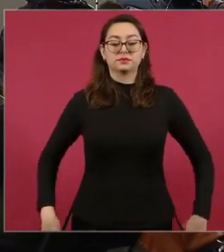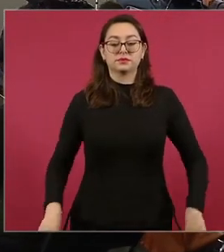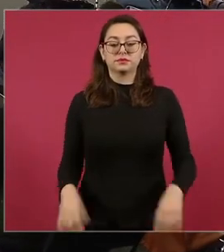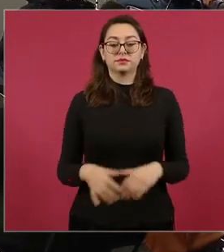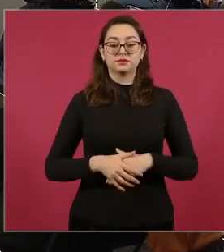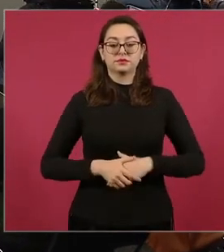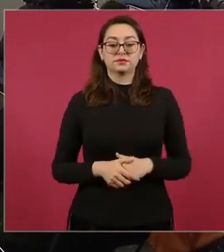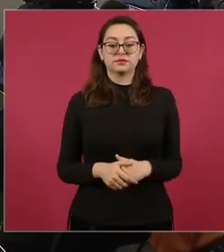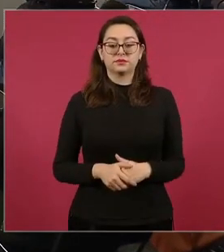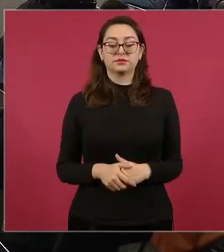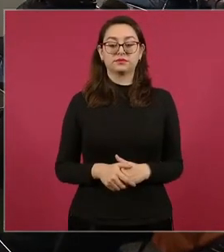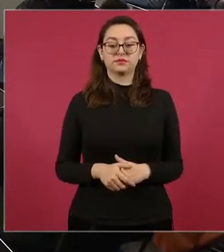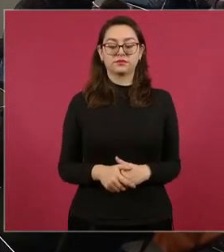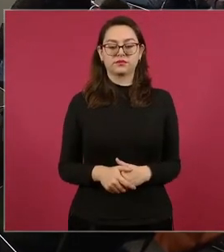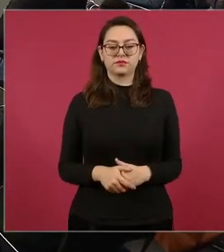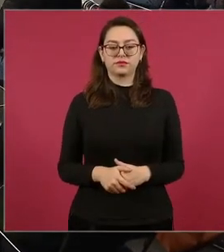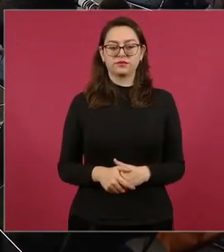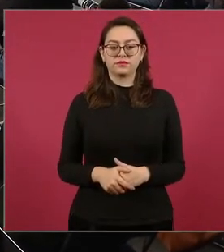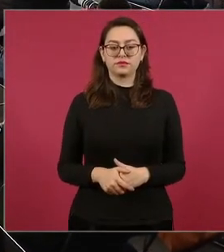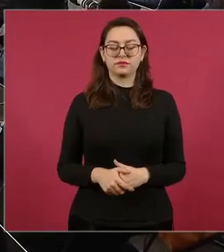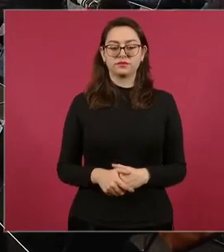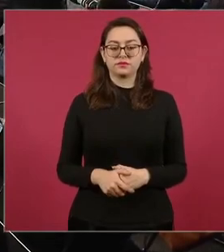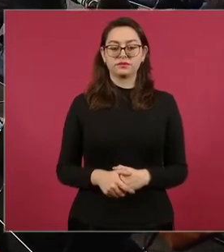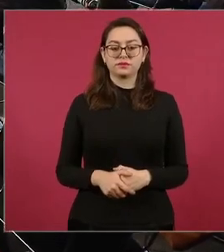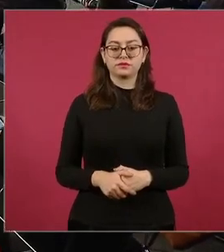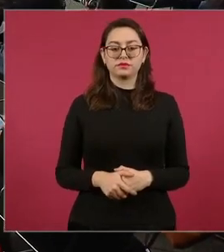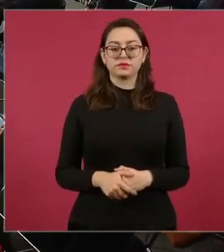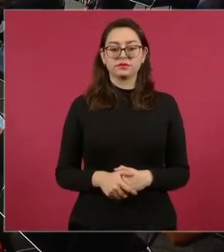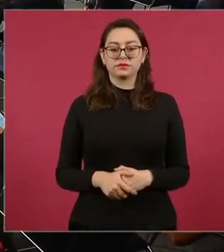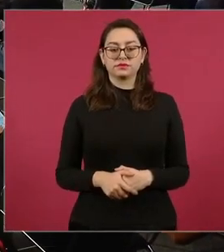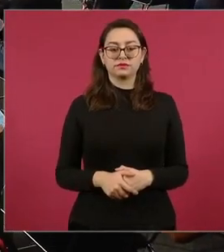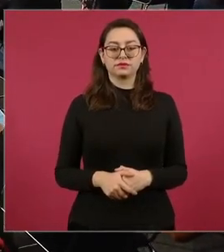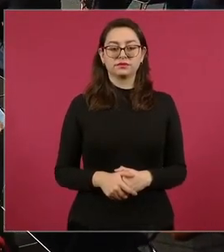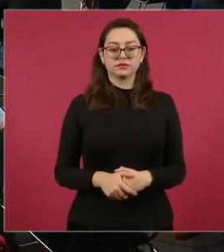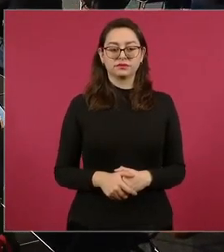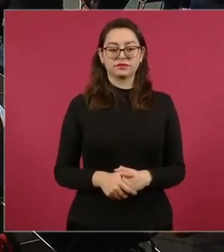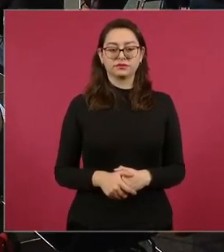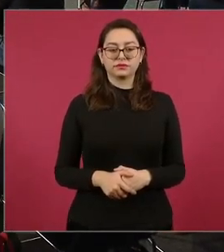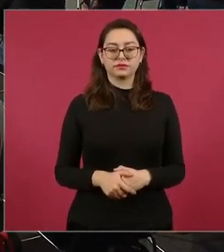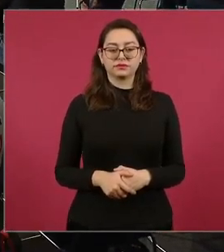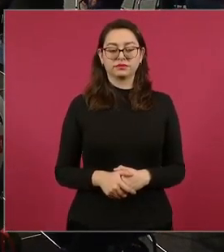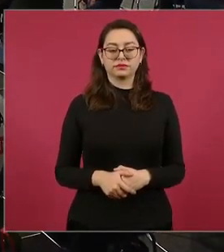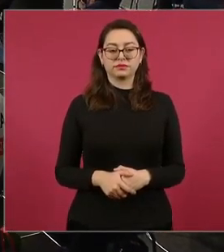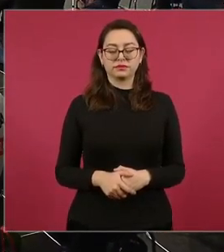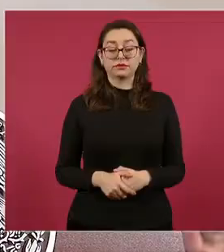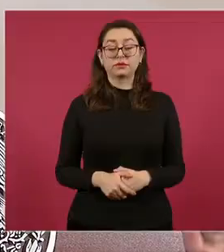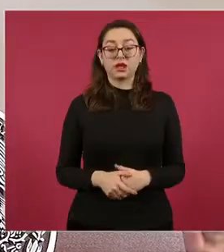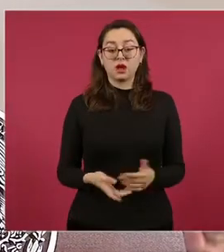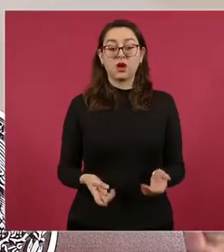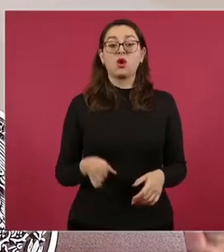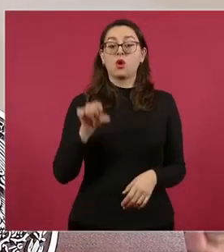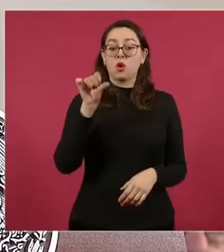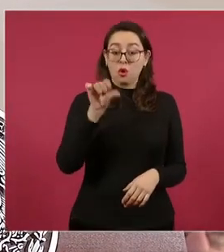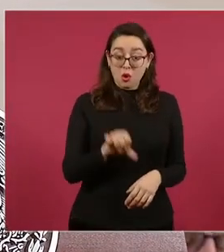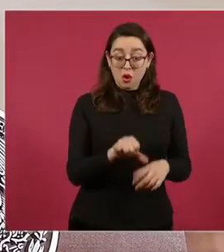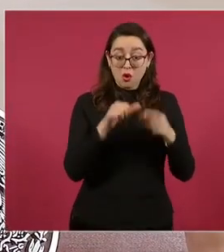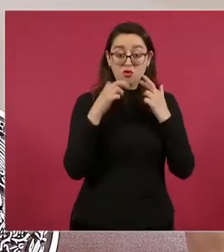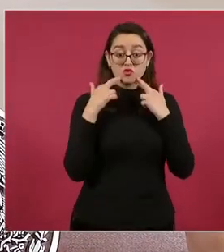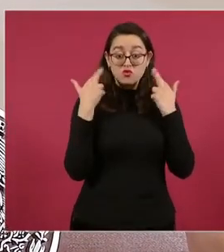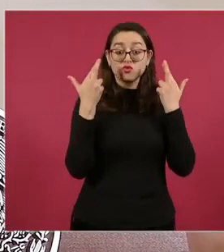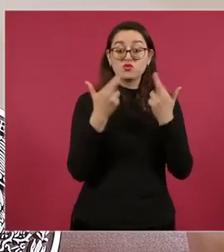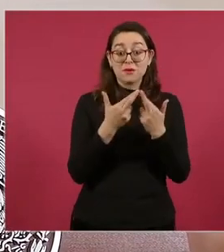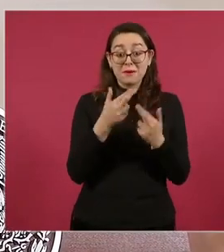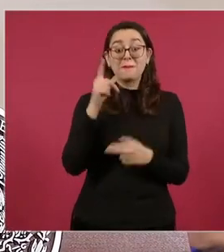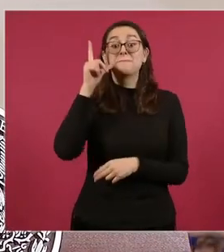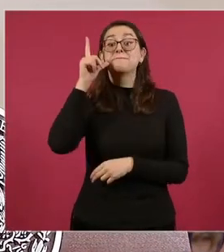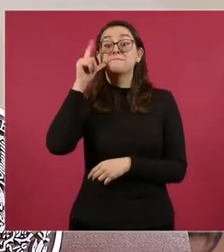Vamos mañana a hablar con ellos. Digo hoy, pero mañana hablamos con ustedes para